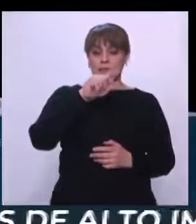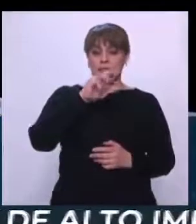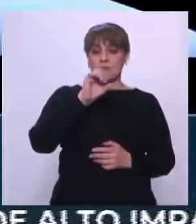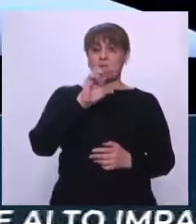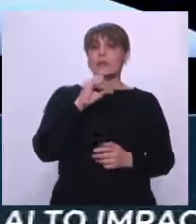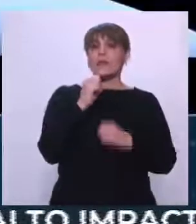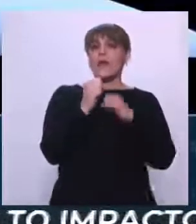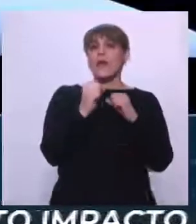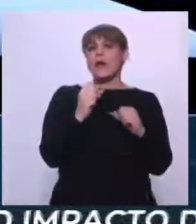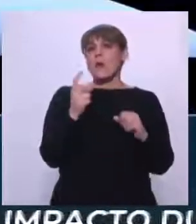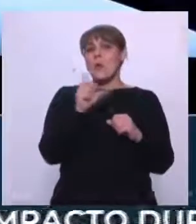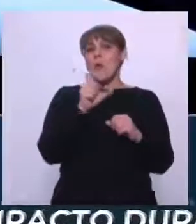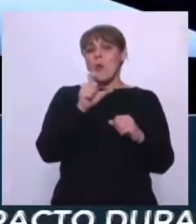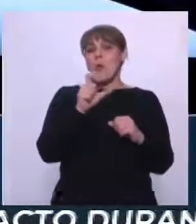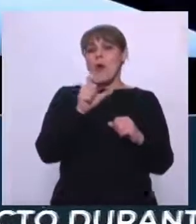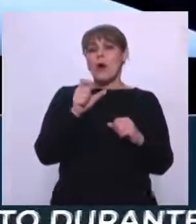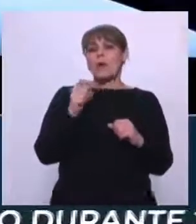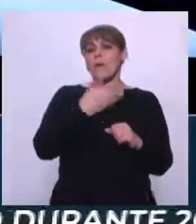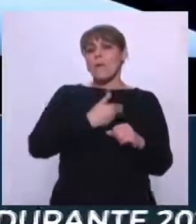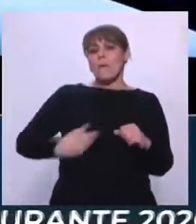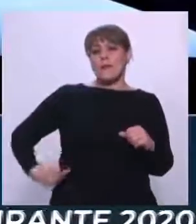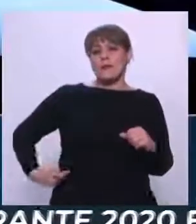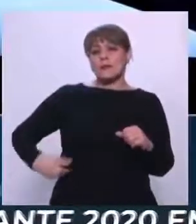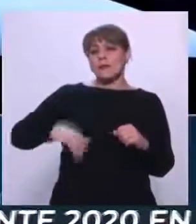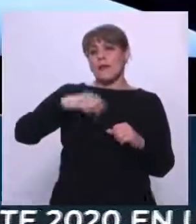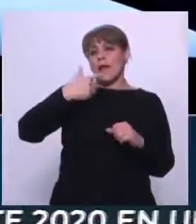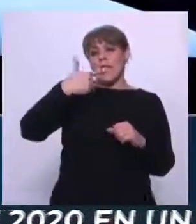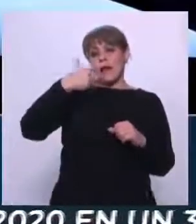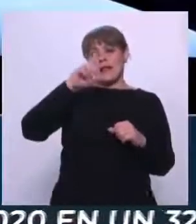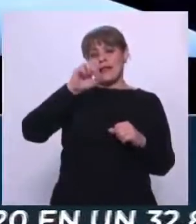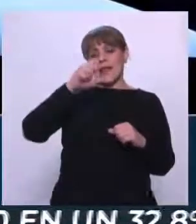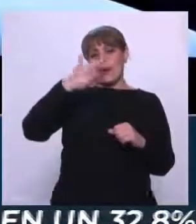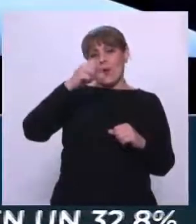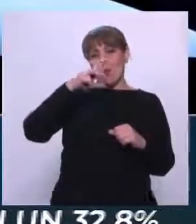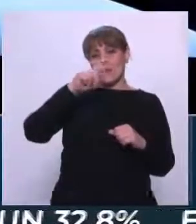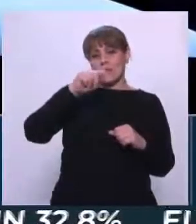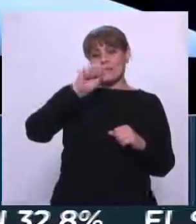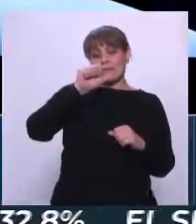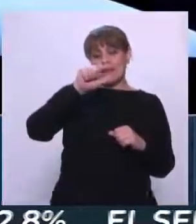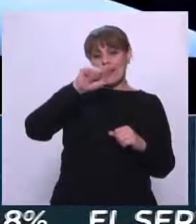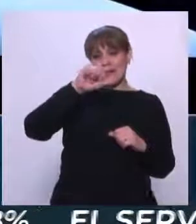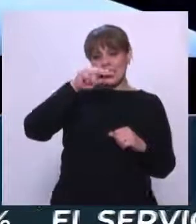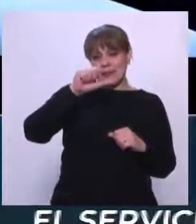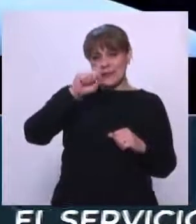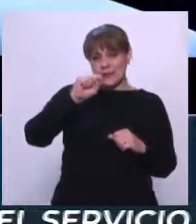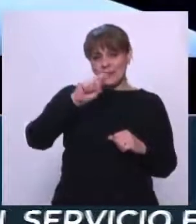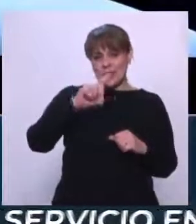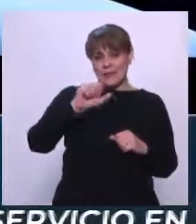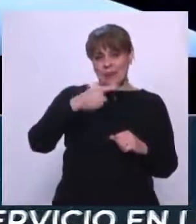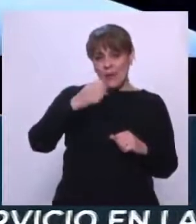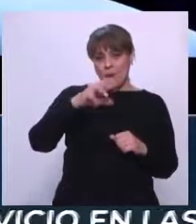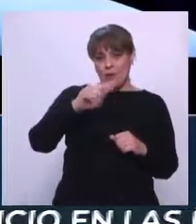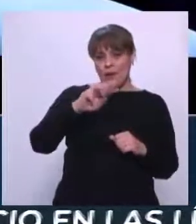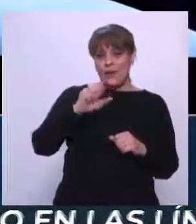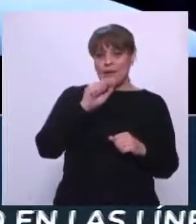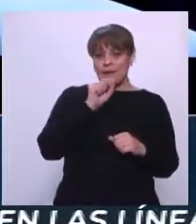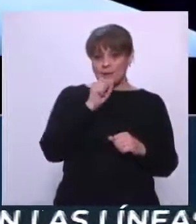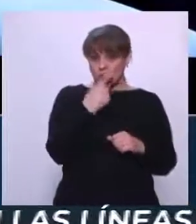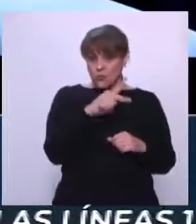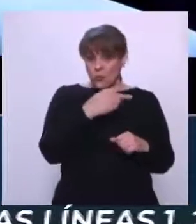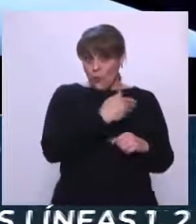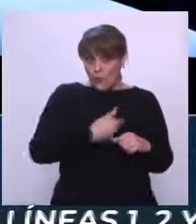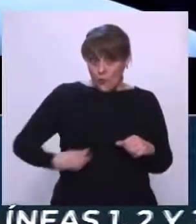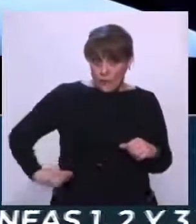sexenio de Carlos Salinas de Gortari, porque en ese año justamente se privatiza, en